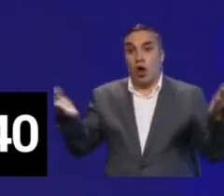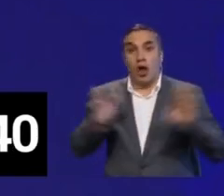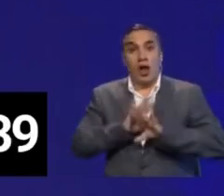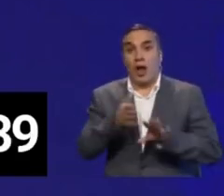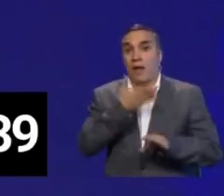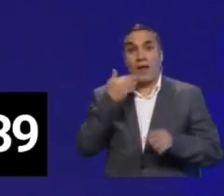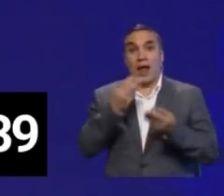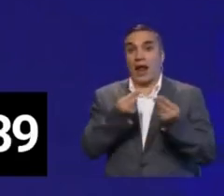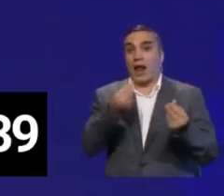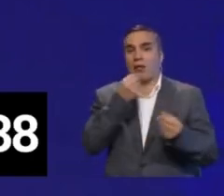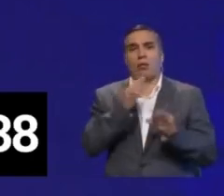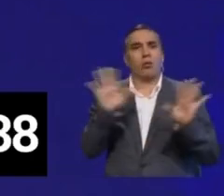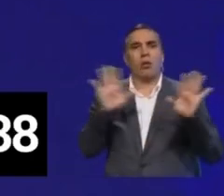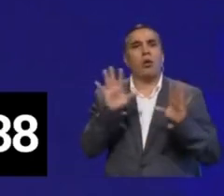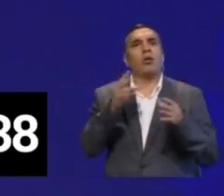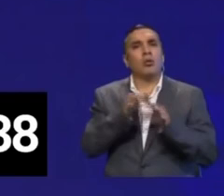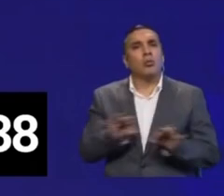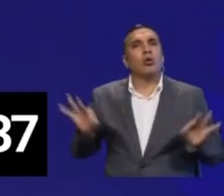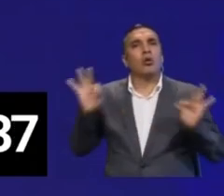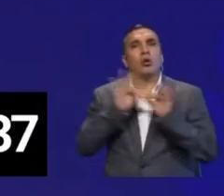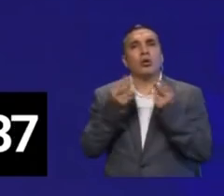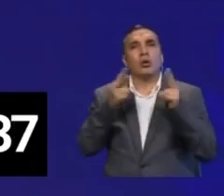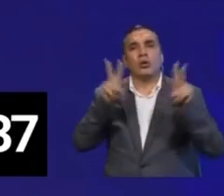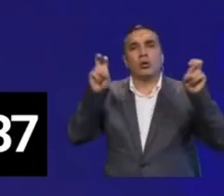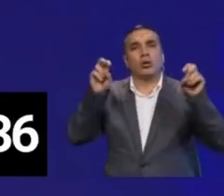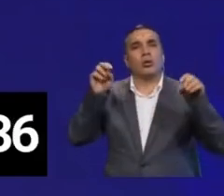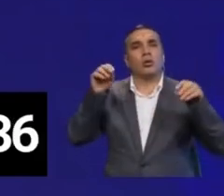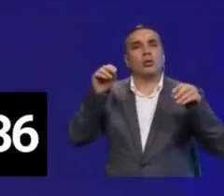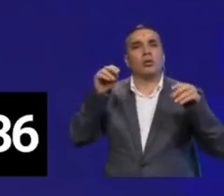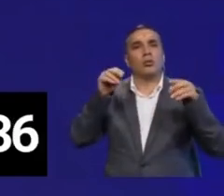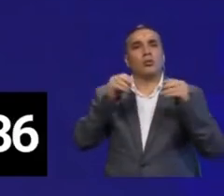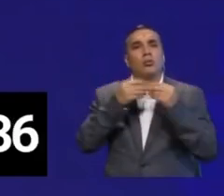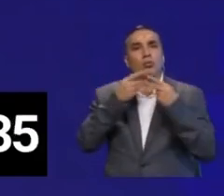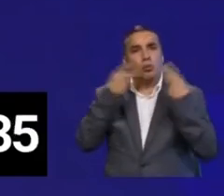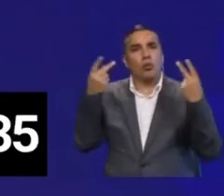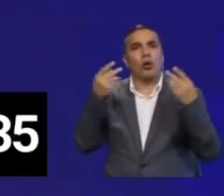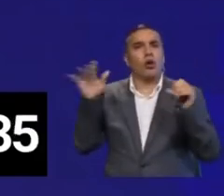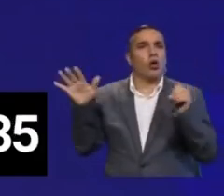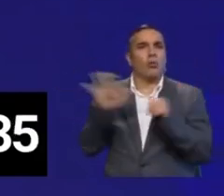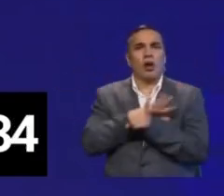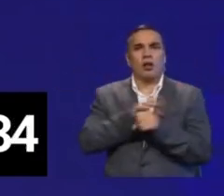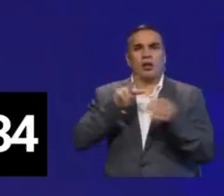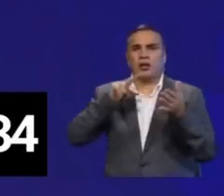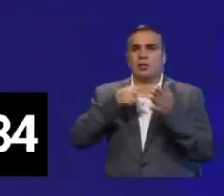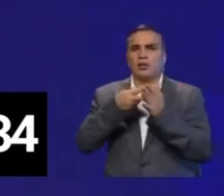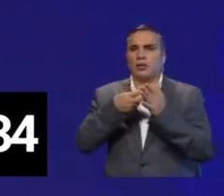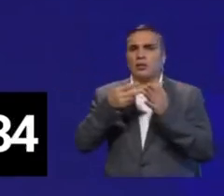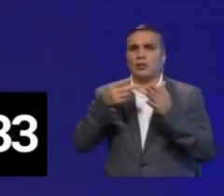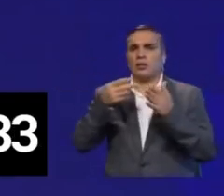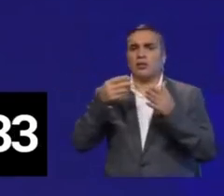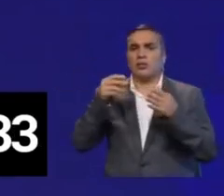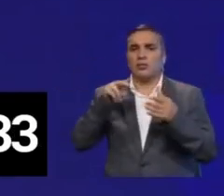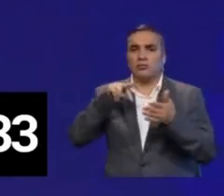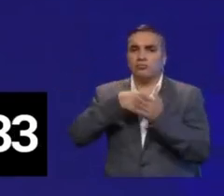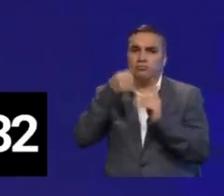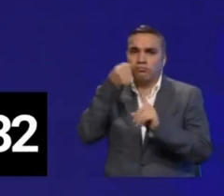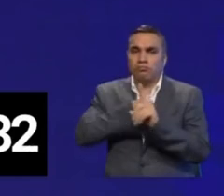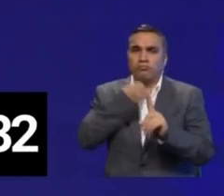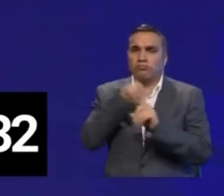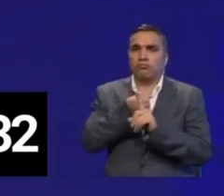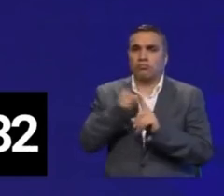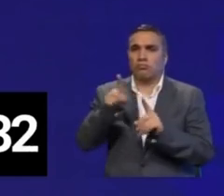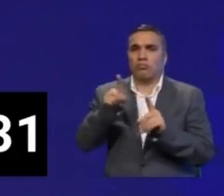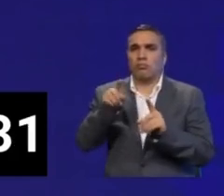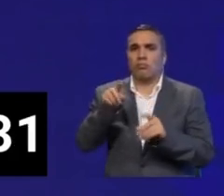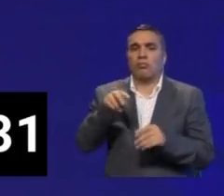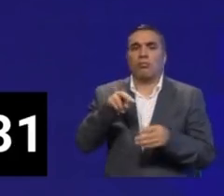mejorar esa calidad, sino de aplicar políticas públicas integrales que permitan pues combatir esto,